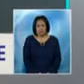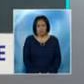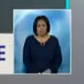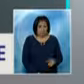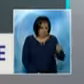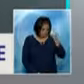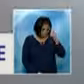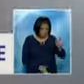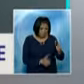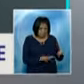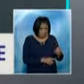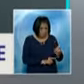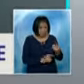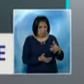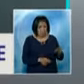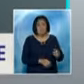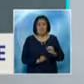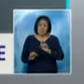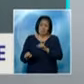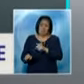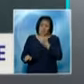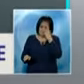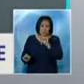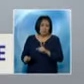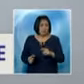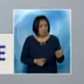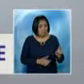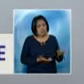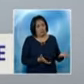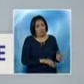Pensaba en morir y no vas a morir. Pensaba morir ahí. Y no vas a morir.